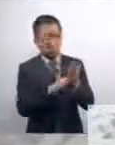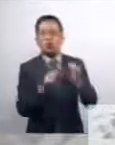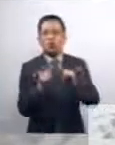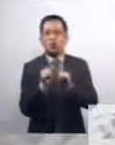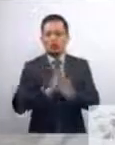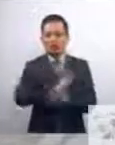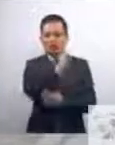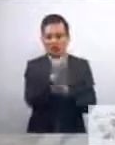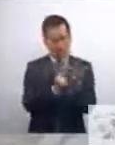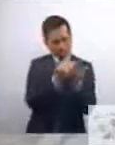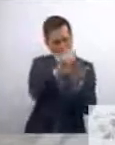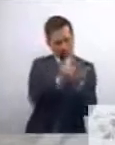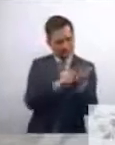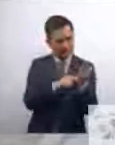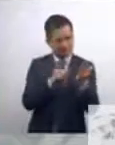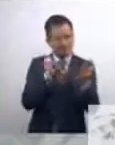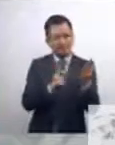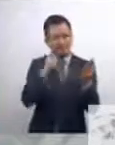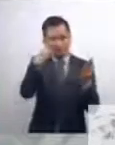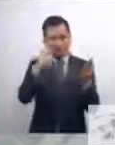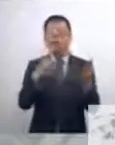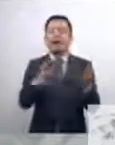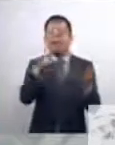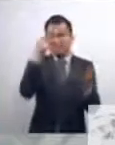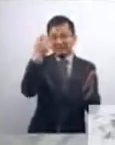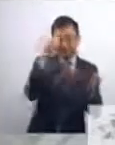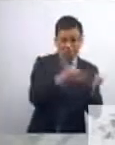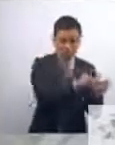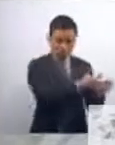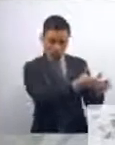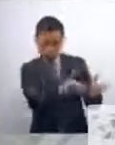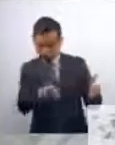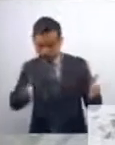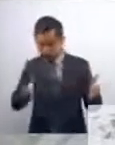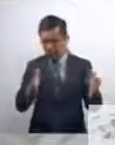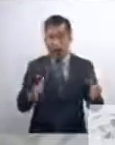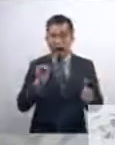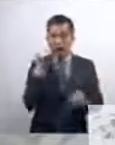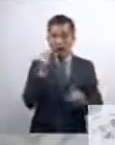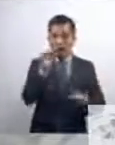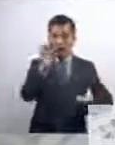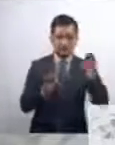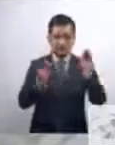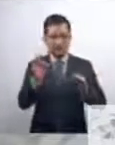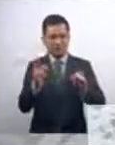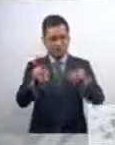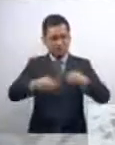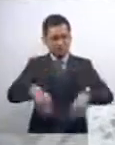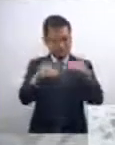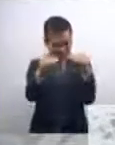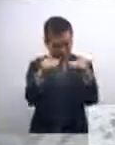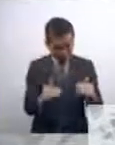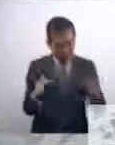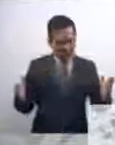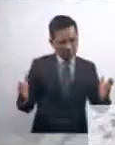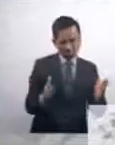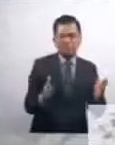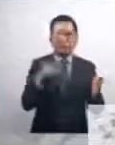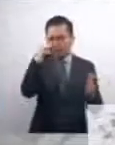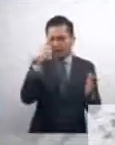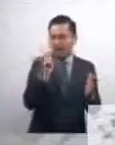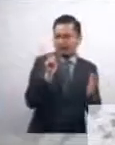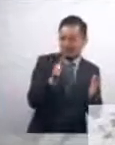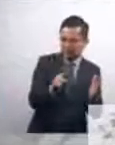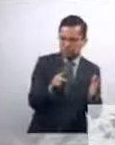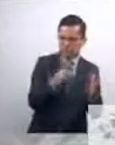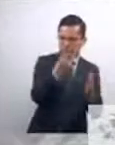señalado explícitamente en qué periodos reportados existe contracción económica, con base en la estimación trimestral realizada por